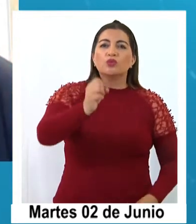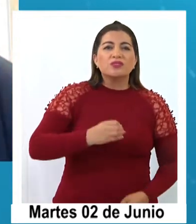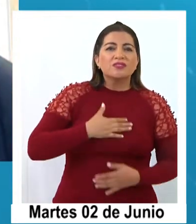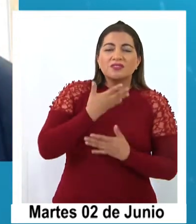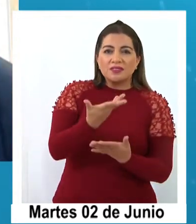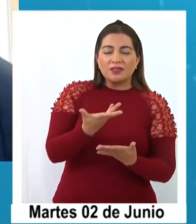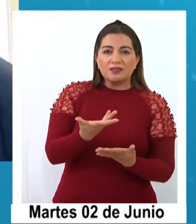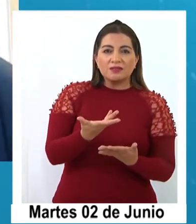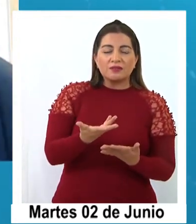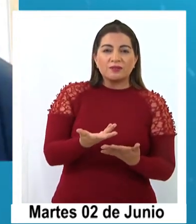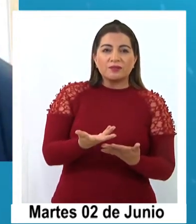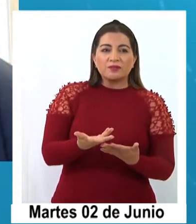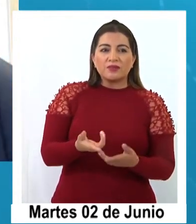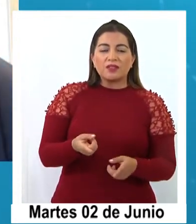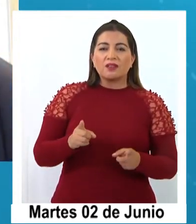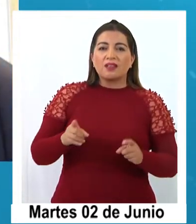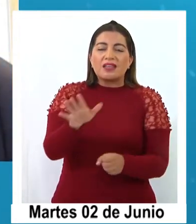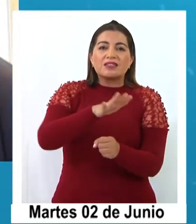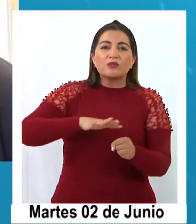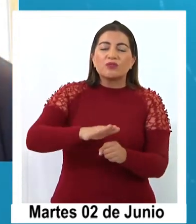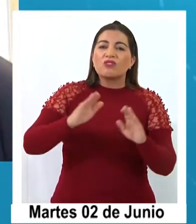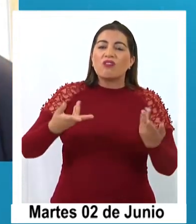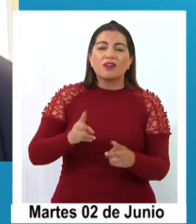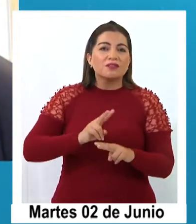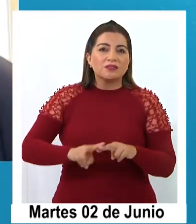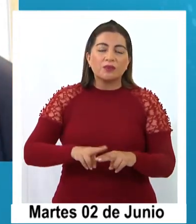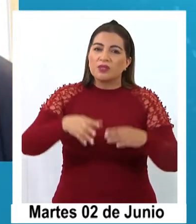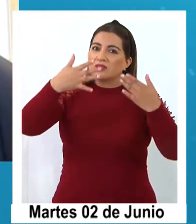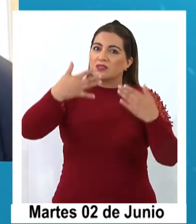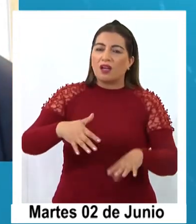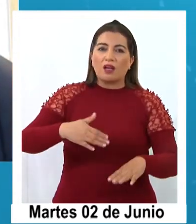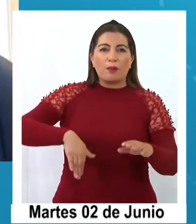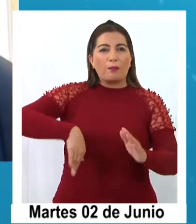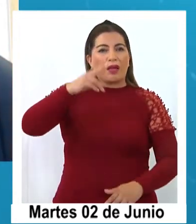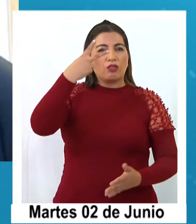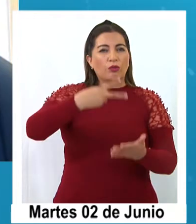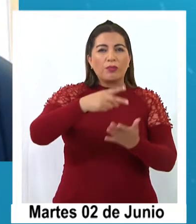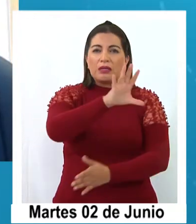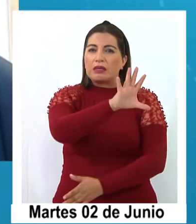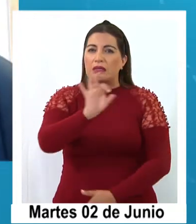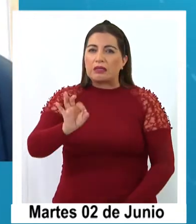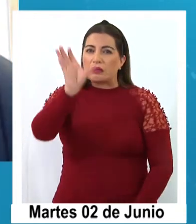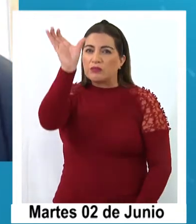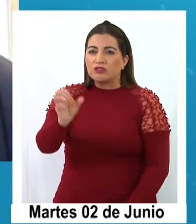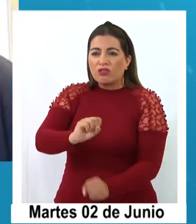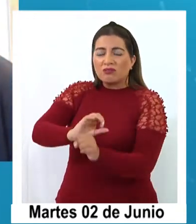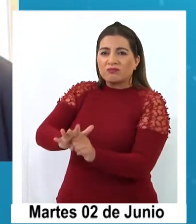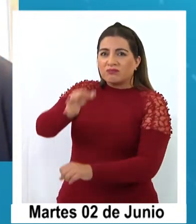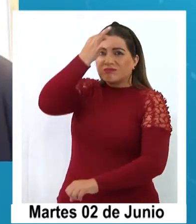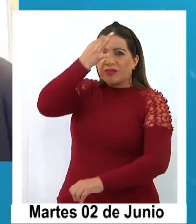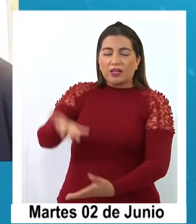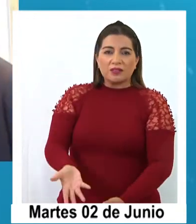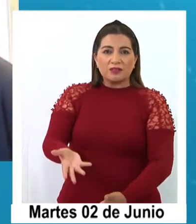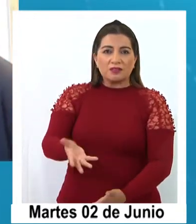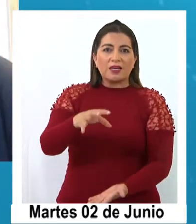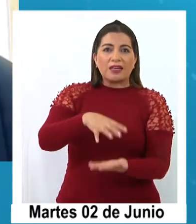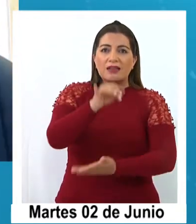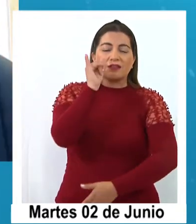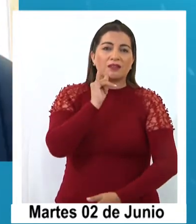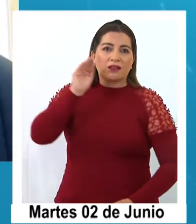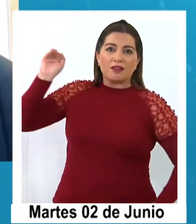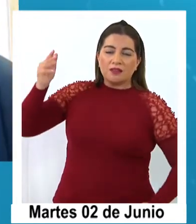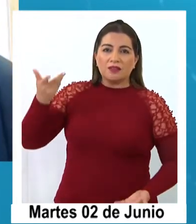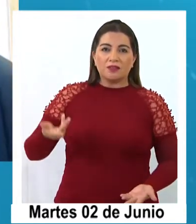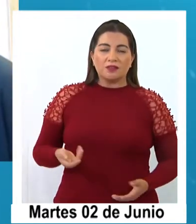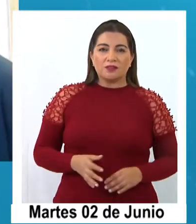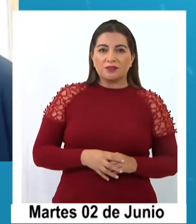tú que se tiene que tomar la situación en este minuto, cuando ya tenemos más de 2.500, ¿cierto?, contagiados en la región,